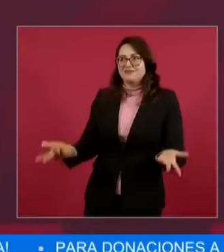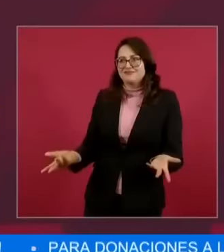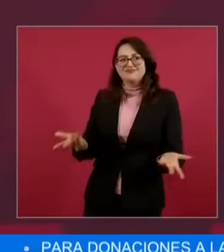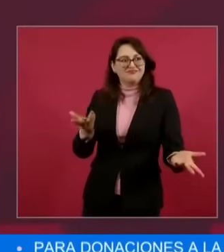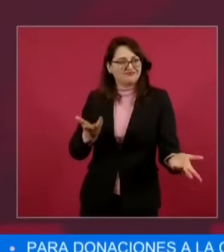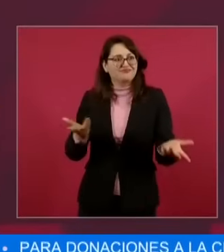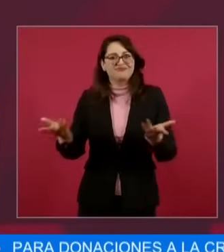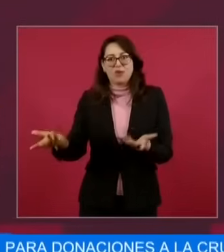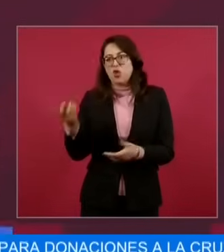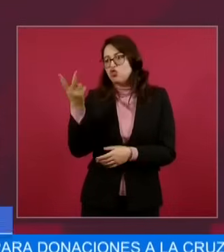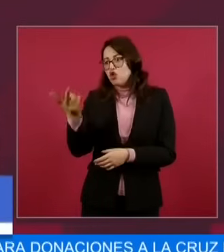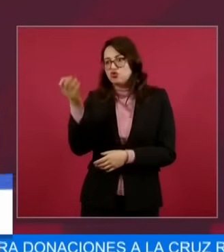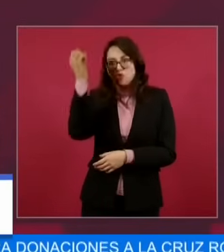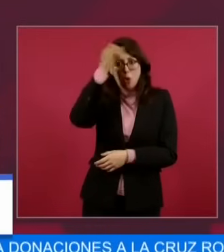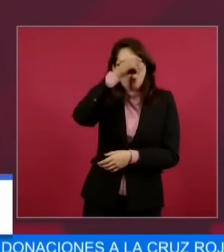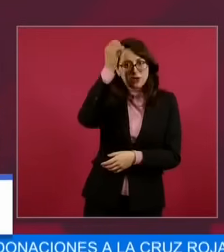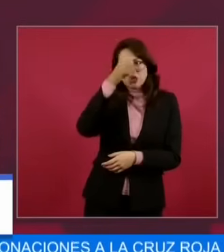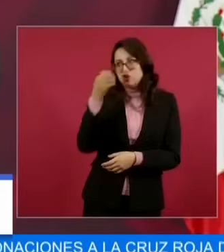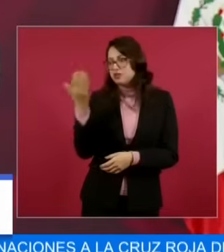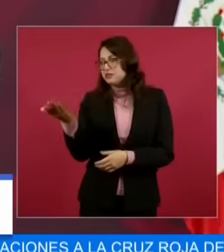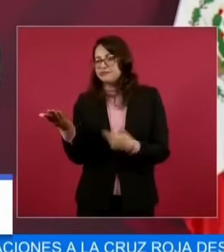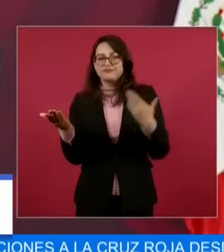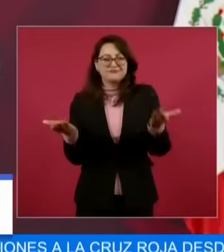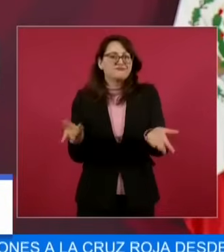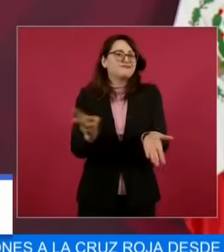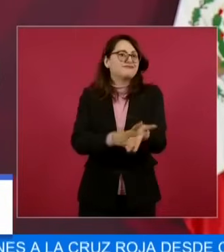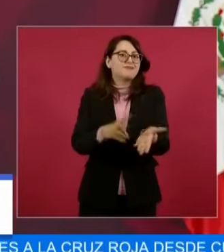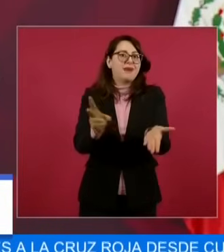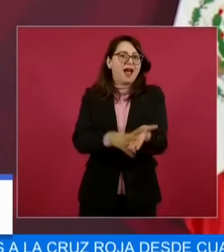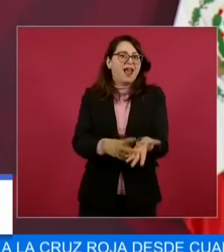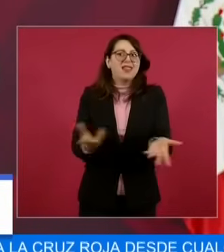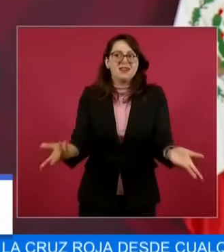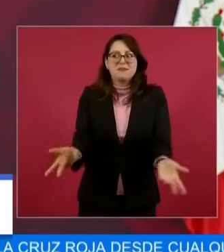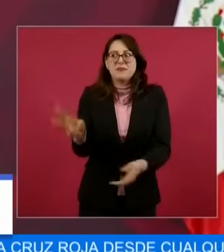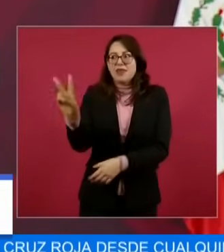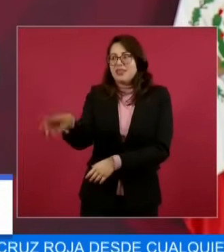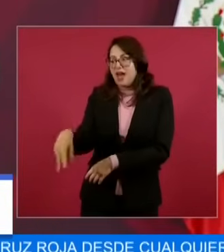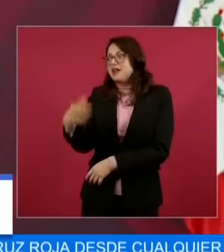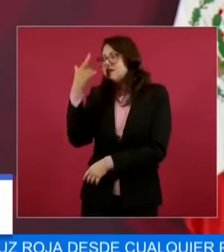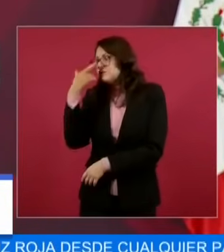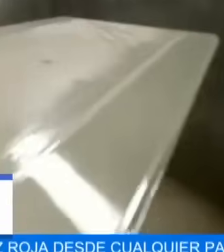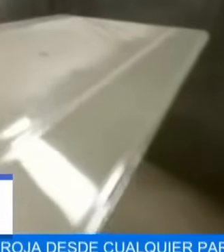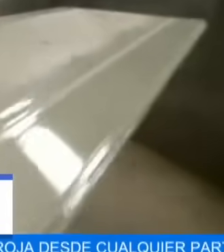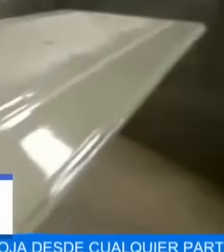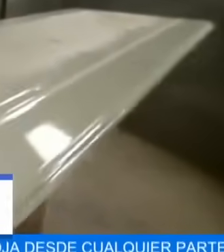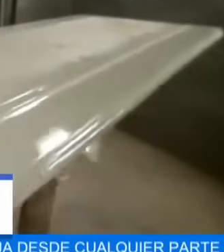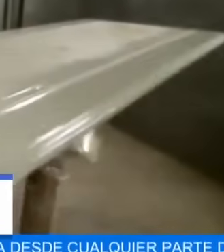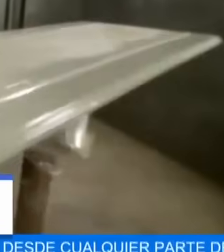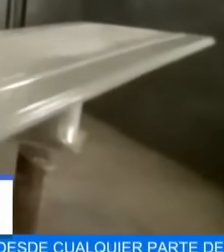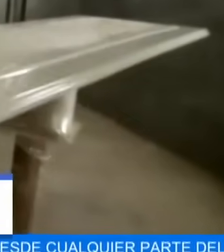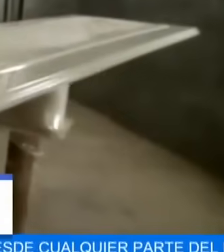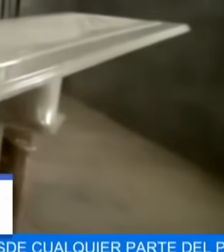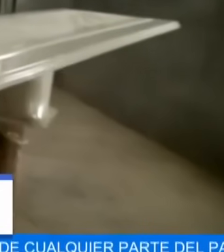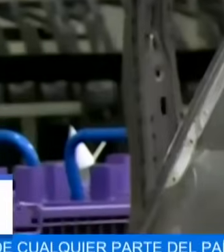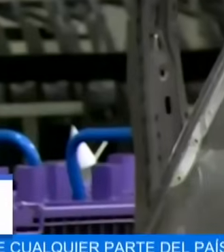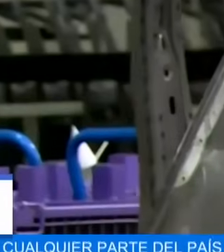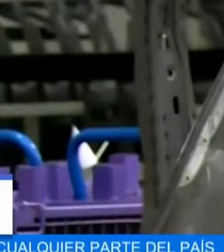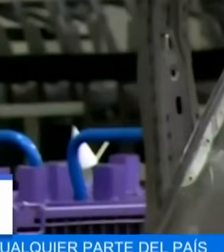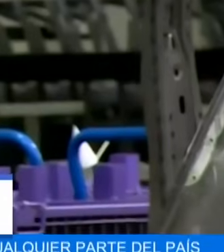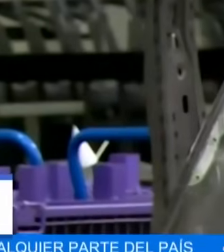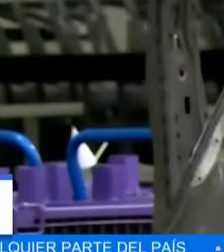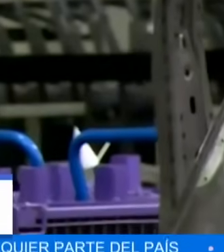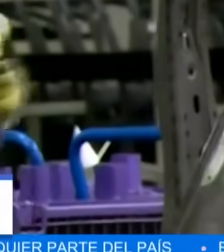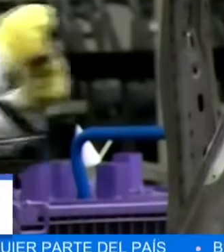y justo justo sobre esta iniciativa para reducir la jornada laboral el presidente López Obrador pidió extender el debate para que se escuche a todos los